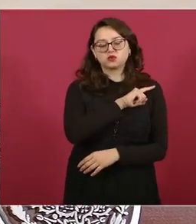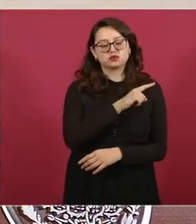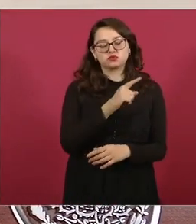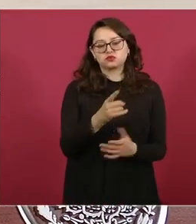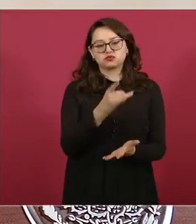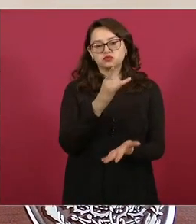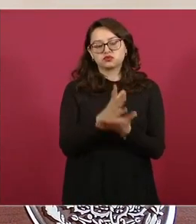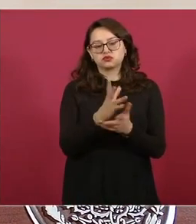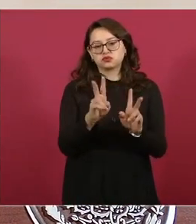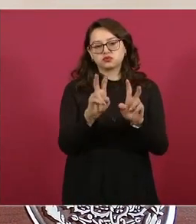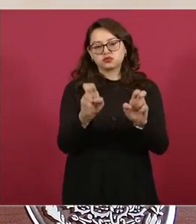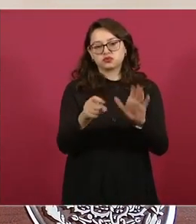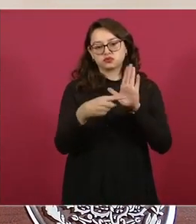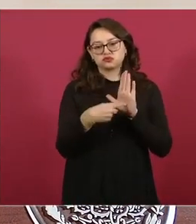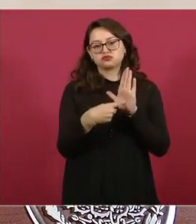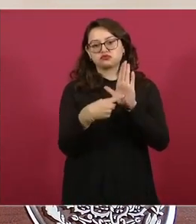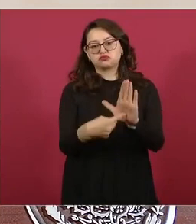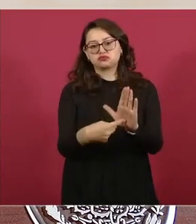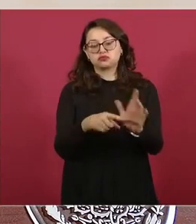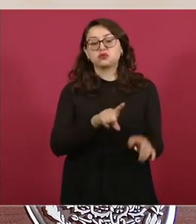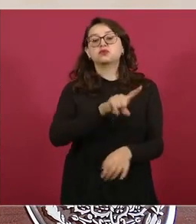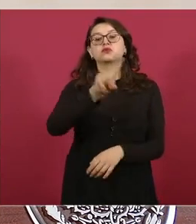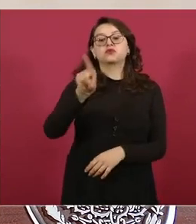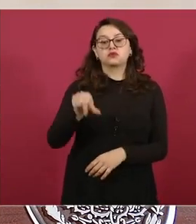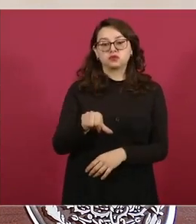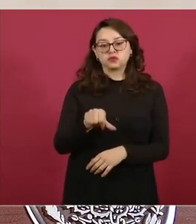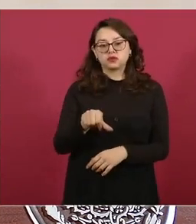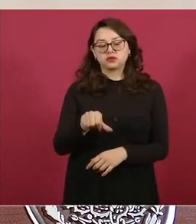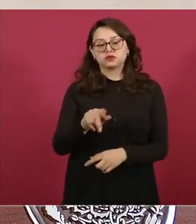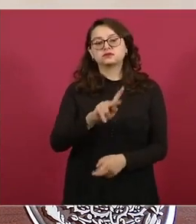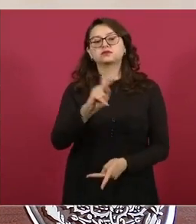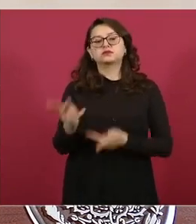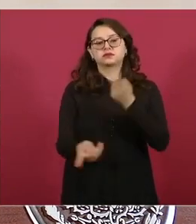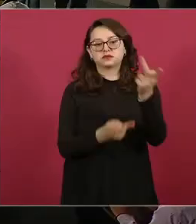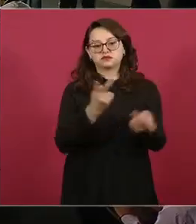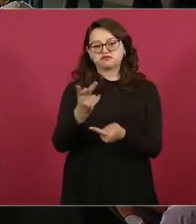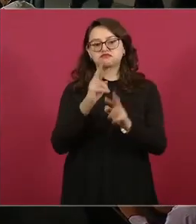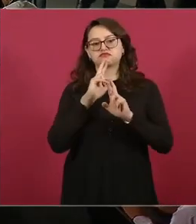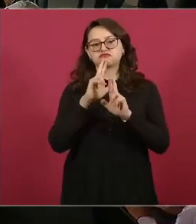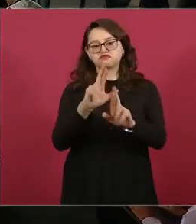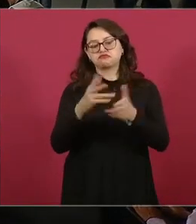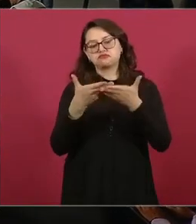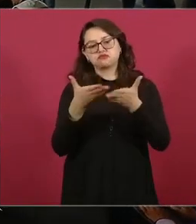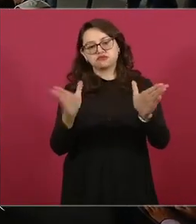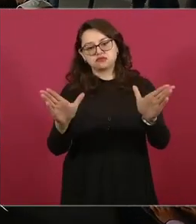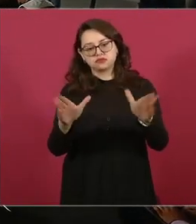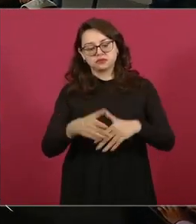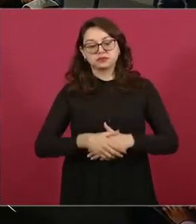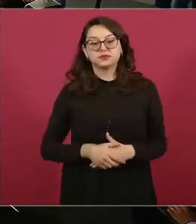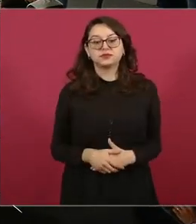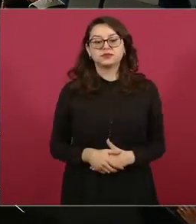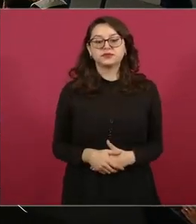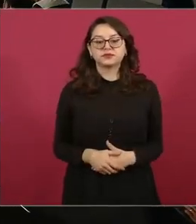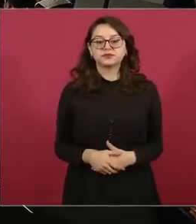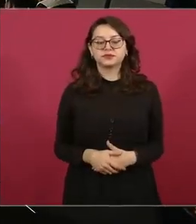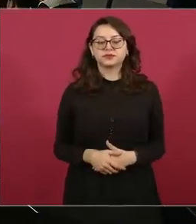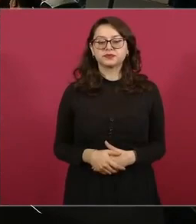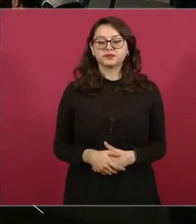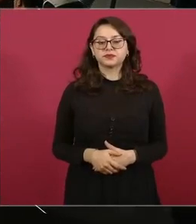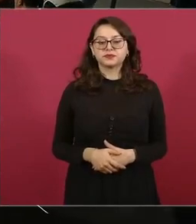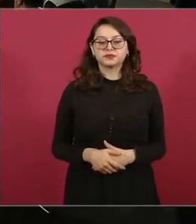básicamente, y luego abrimos para las preguntas y las respuestas. Adelante, doctor.